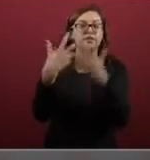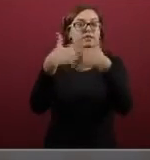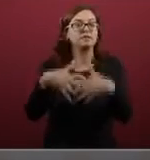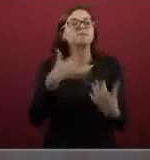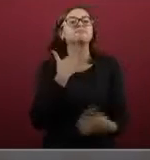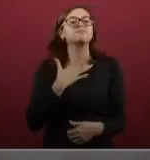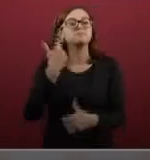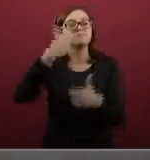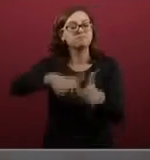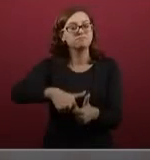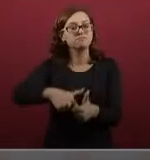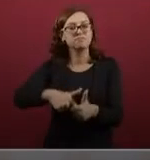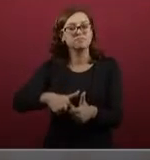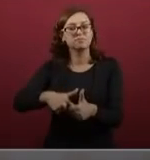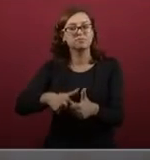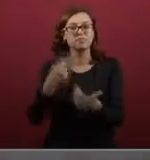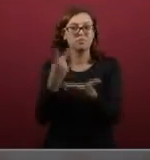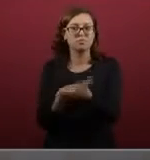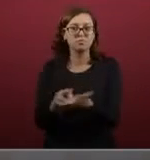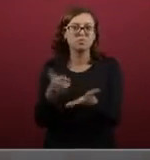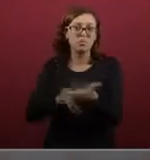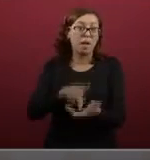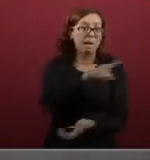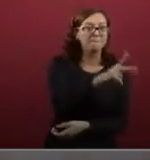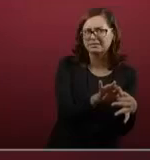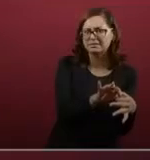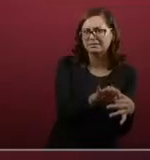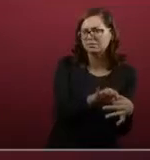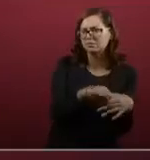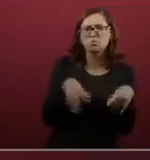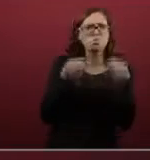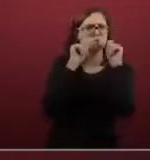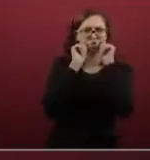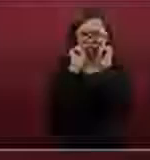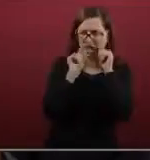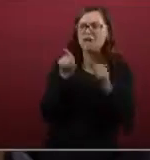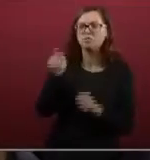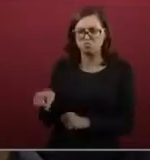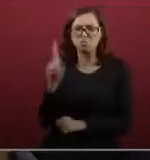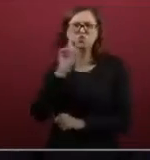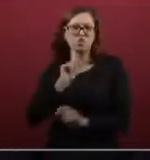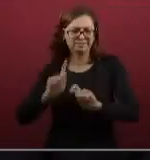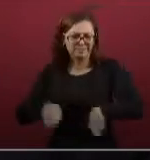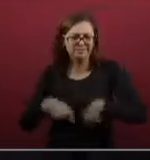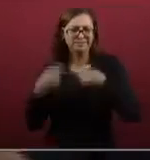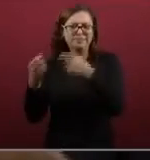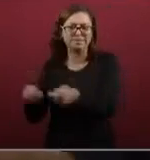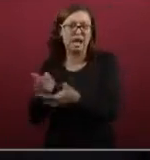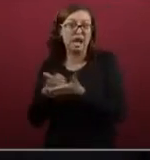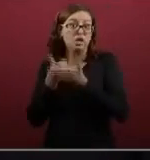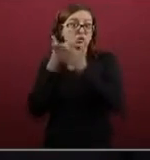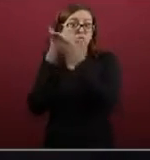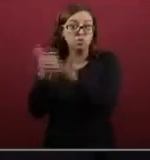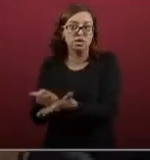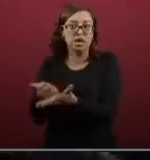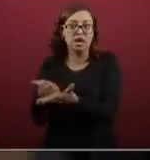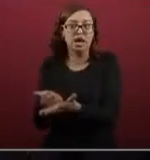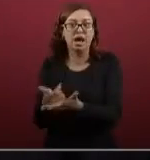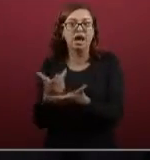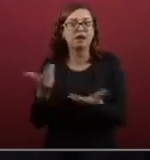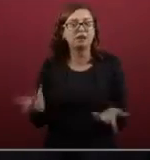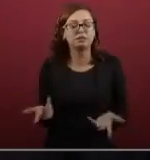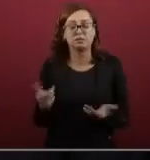la refinería, que depende de Pemex. Pero aquí no son cargos, son